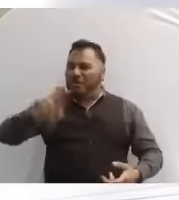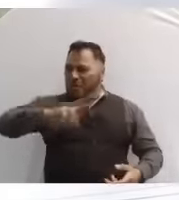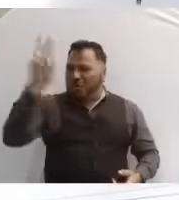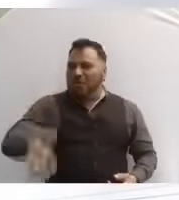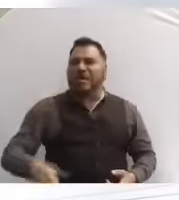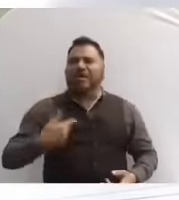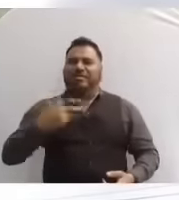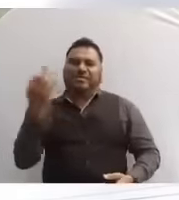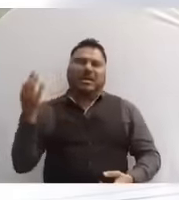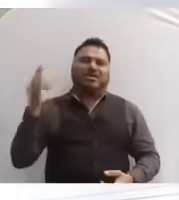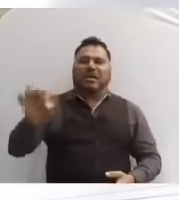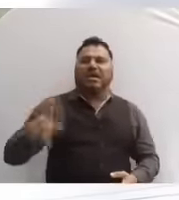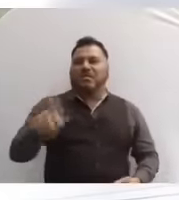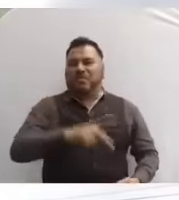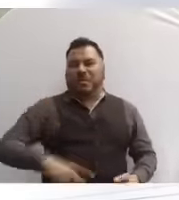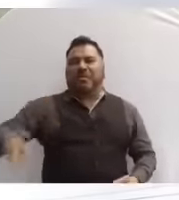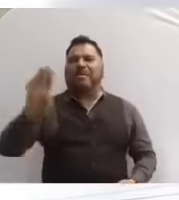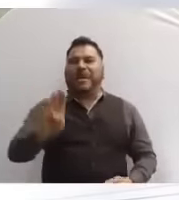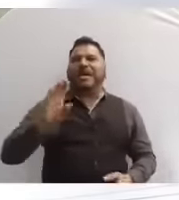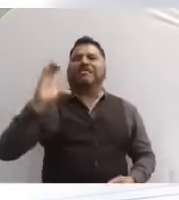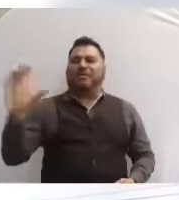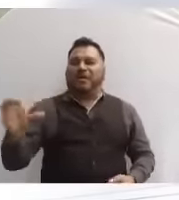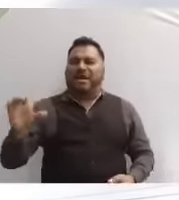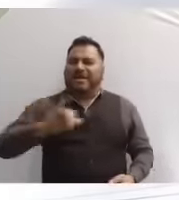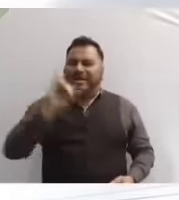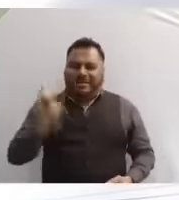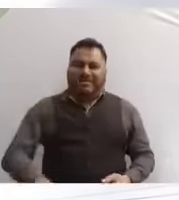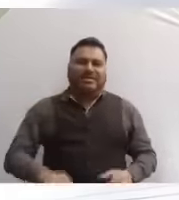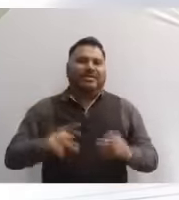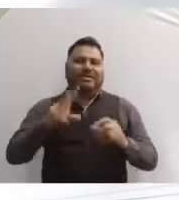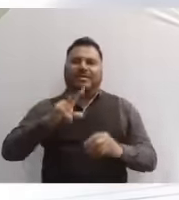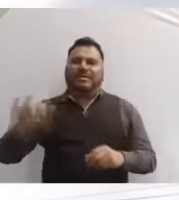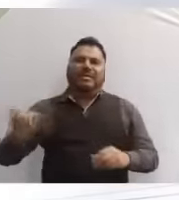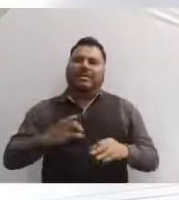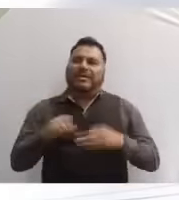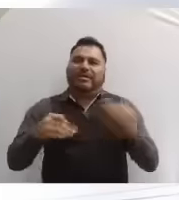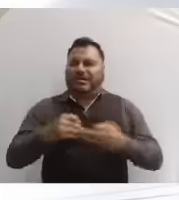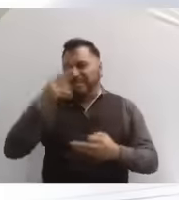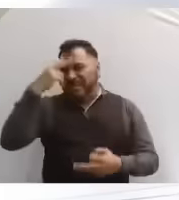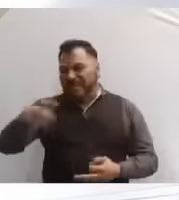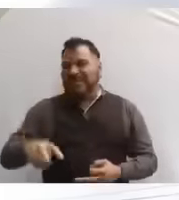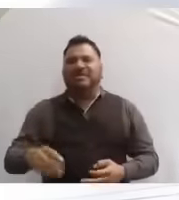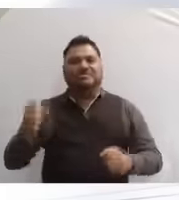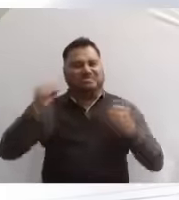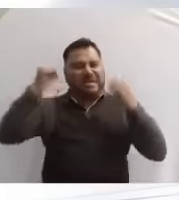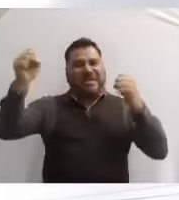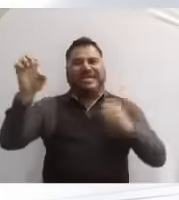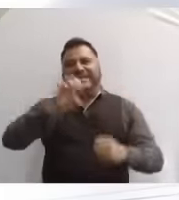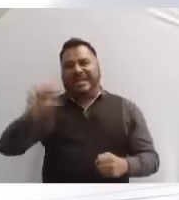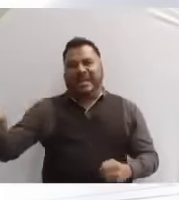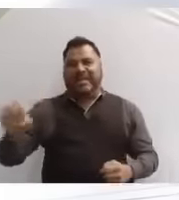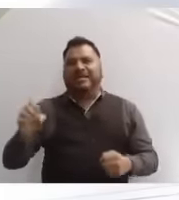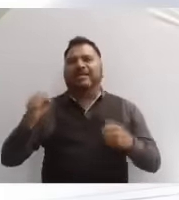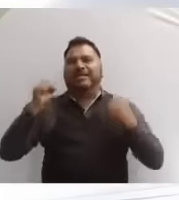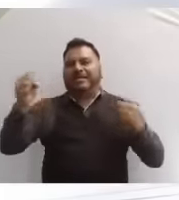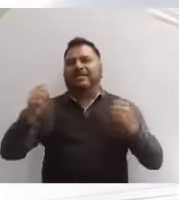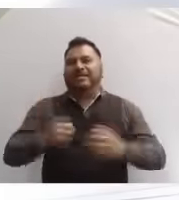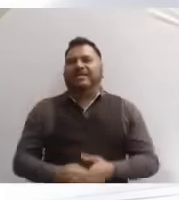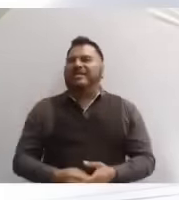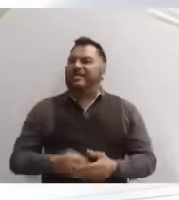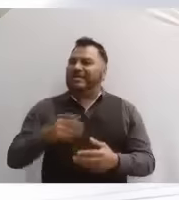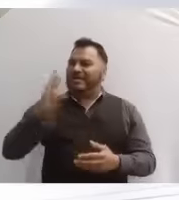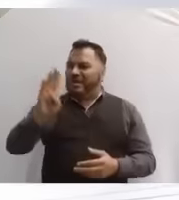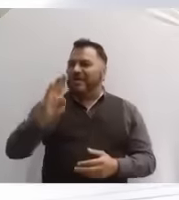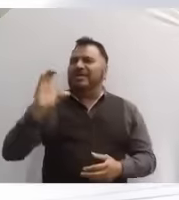vamos a traicionar al pueblo de Baja California ni al pueblo de México. ¡Que viva Ensenada! ¡Que